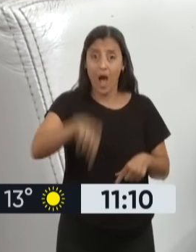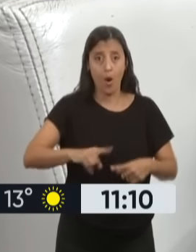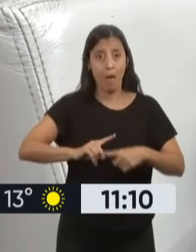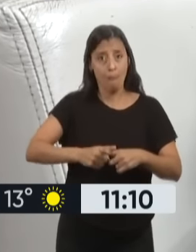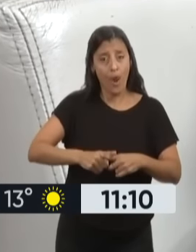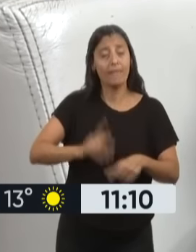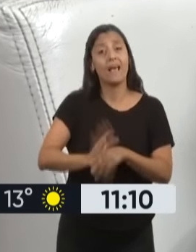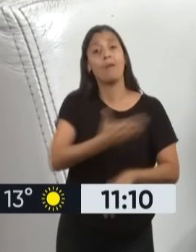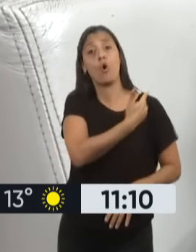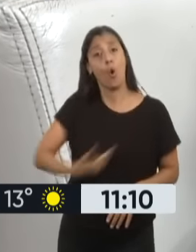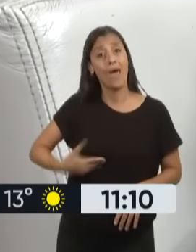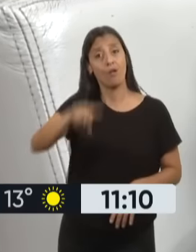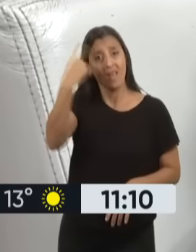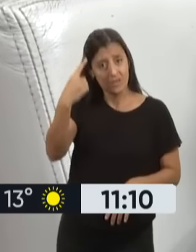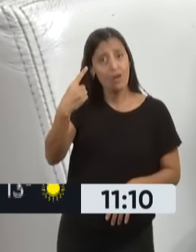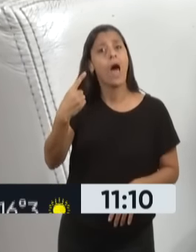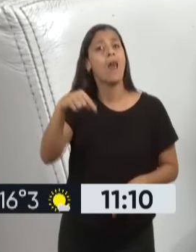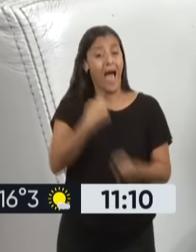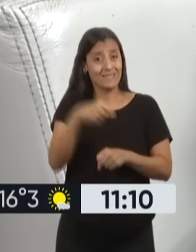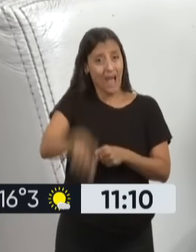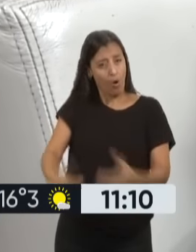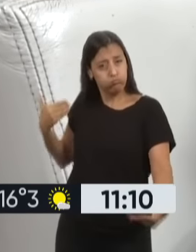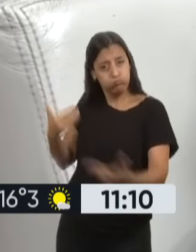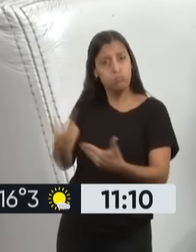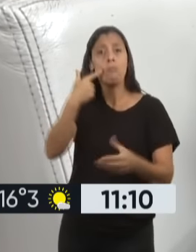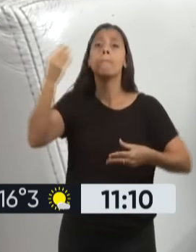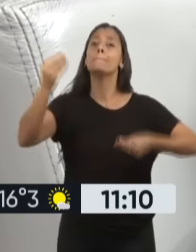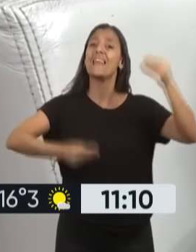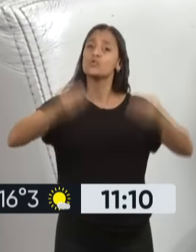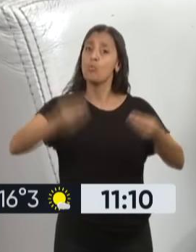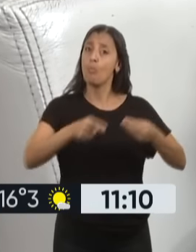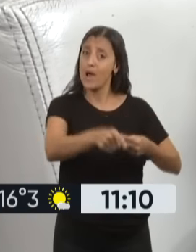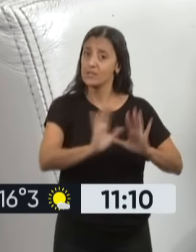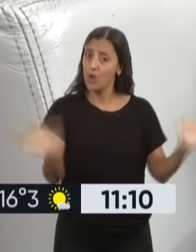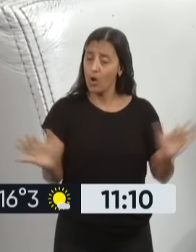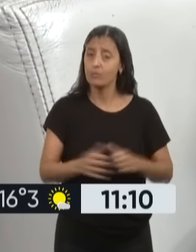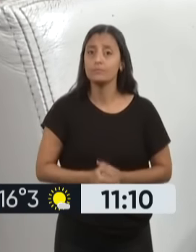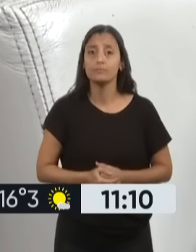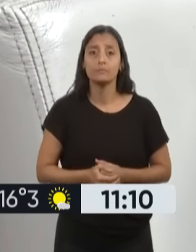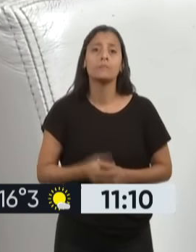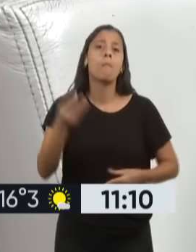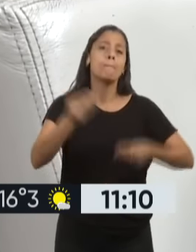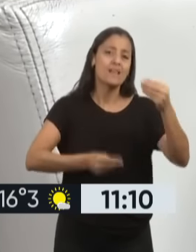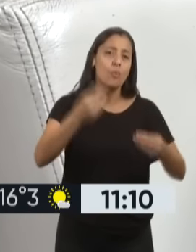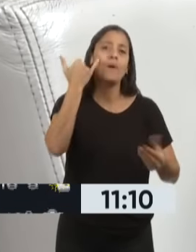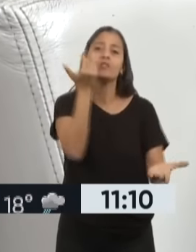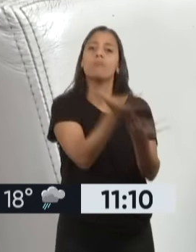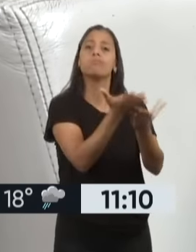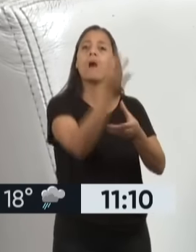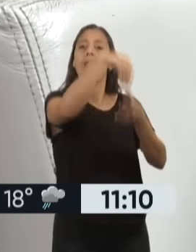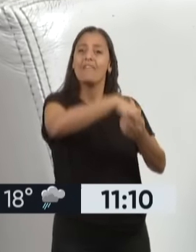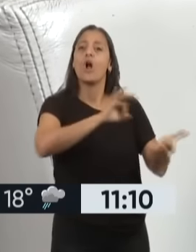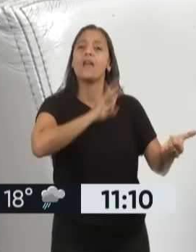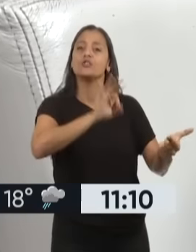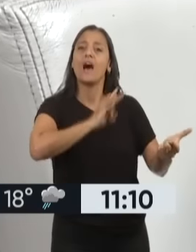el gobierno nacional hasta ahora el presupuesto presupuesto que se presenta en el congreso todos los